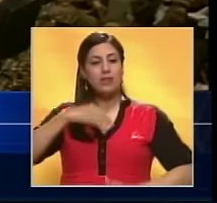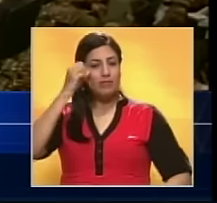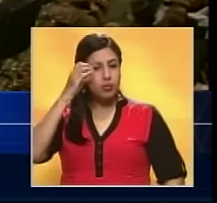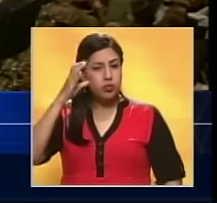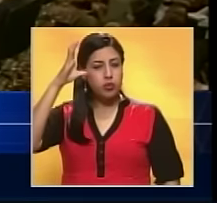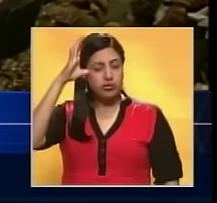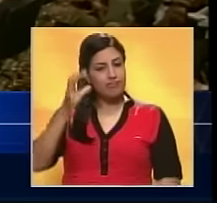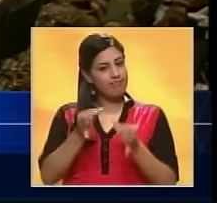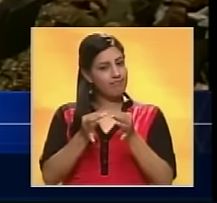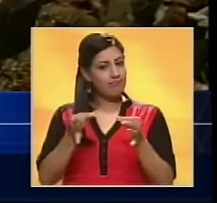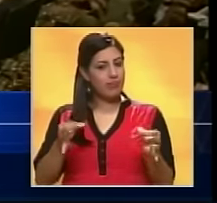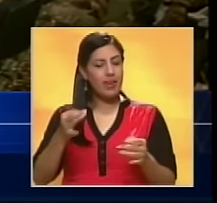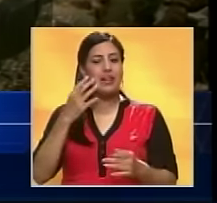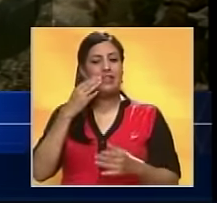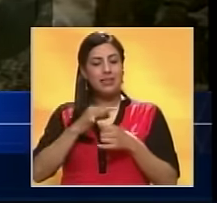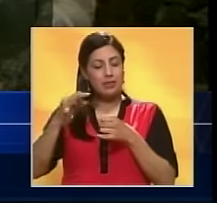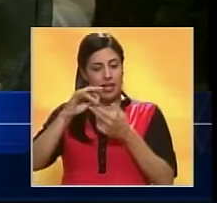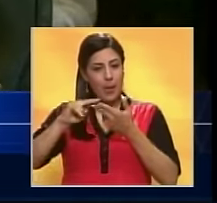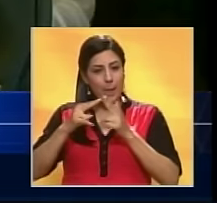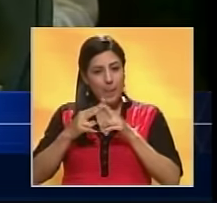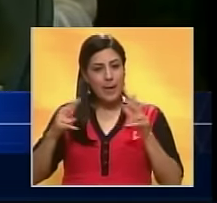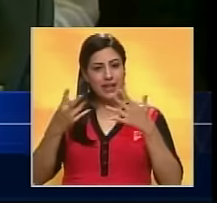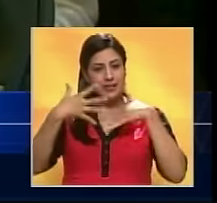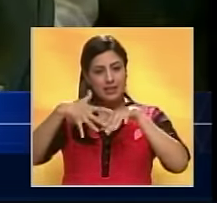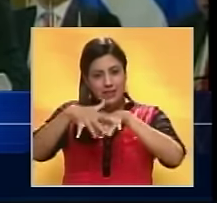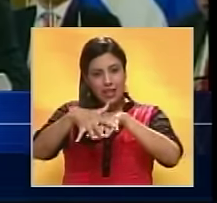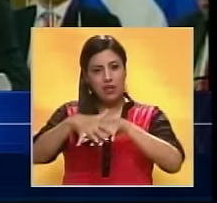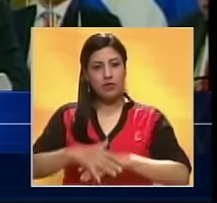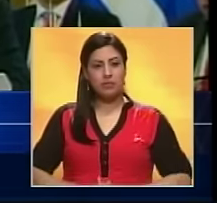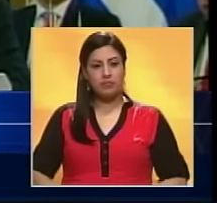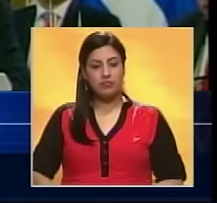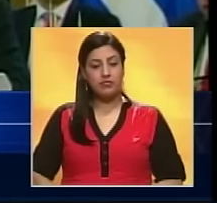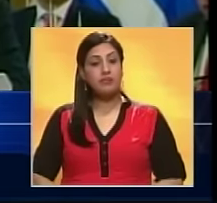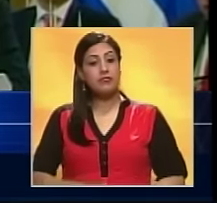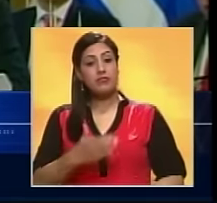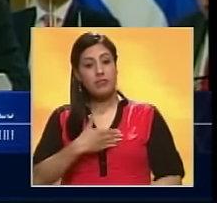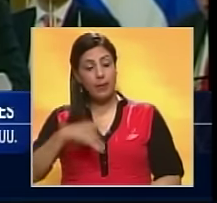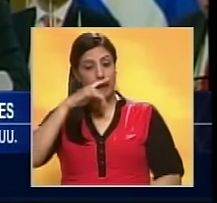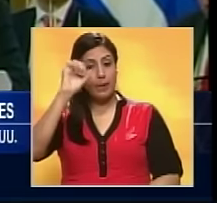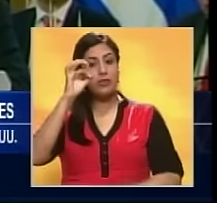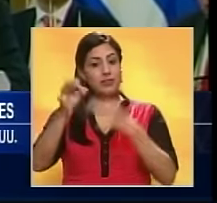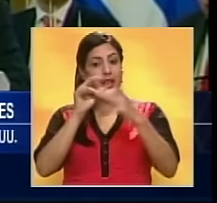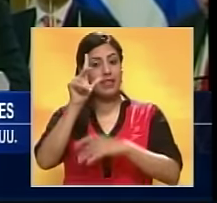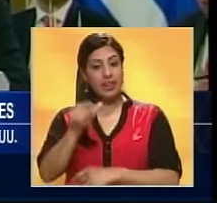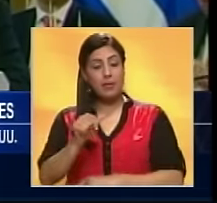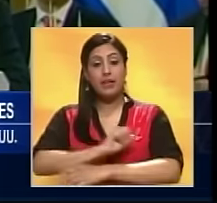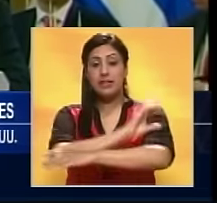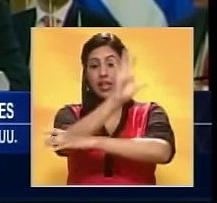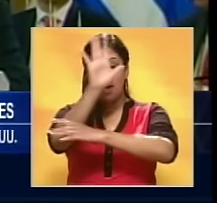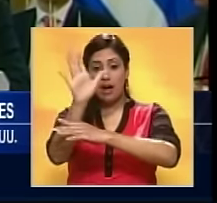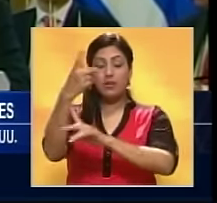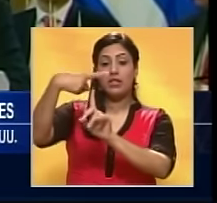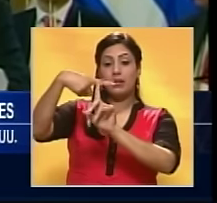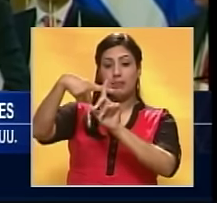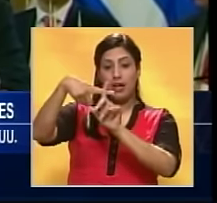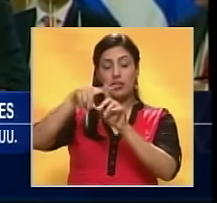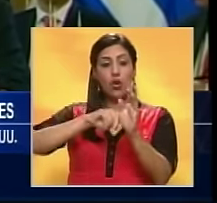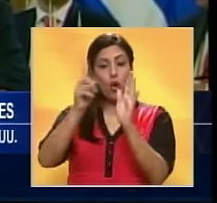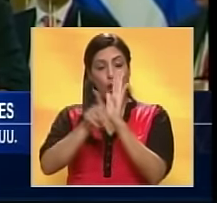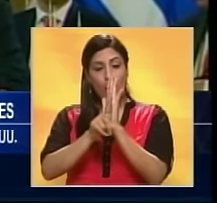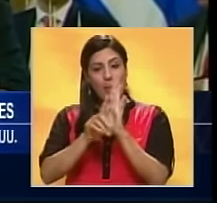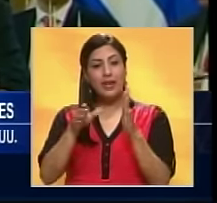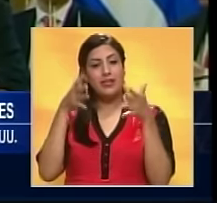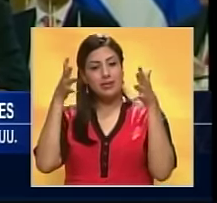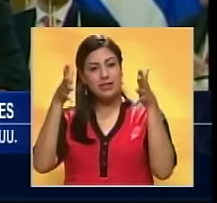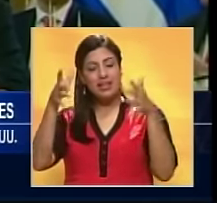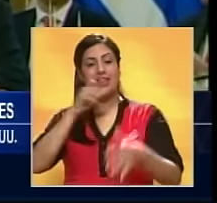capacidad diplomática, con su espíritu de paz integrador. El primer mandatario dijo también que el ALBA se suma completamente a la